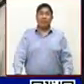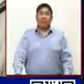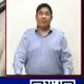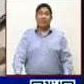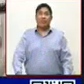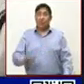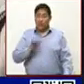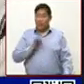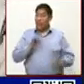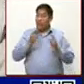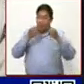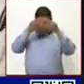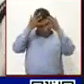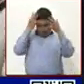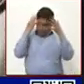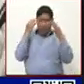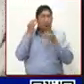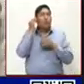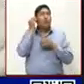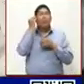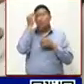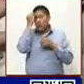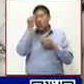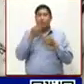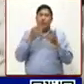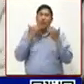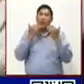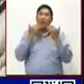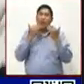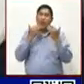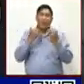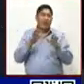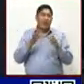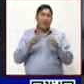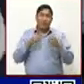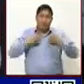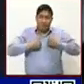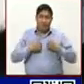Yo voy a poner así, papito, hijo, ya gracias,